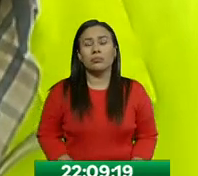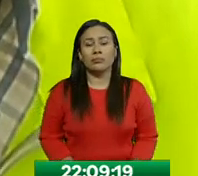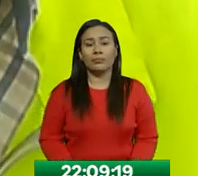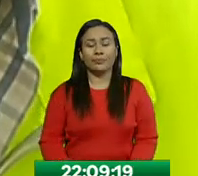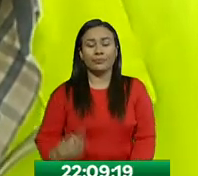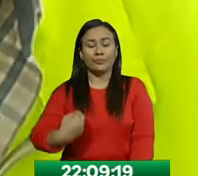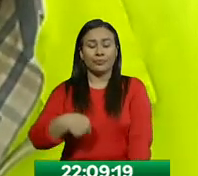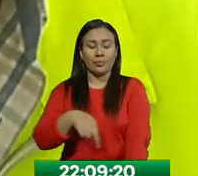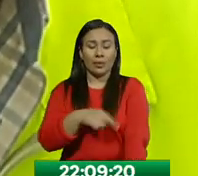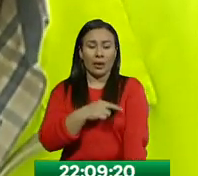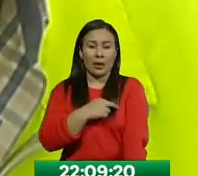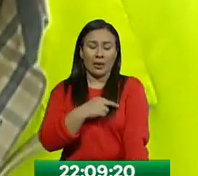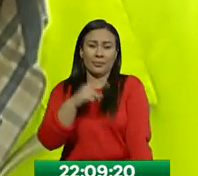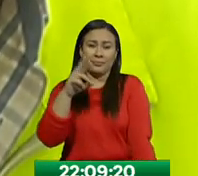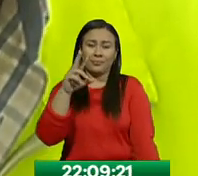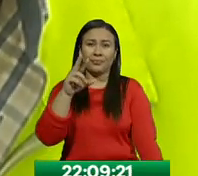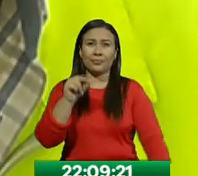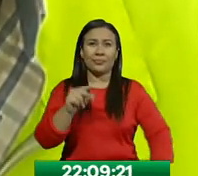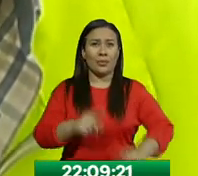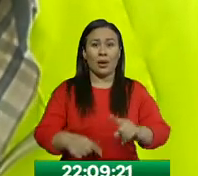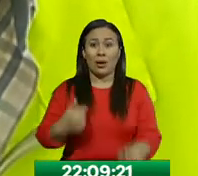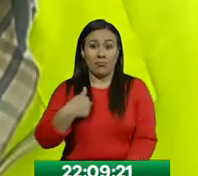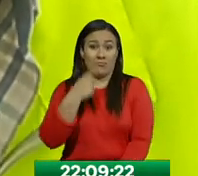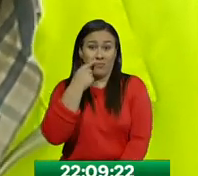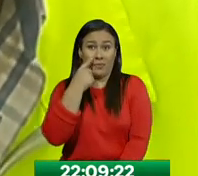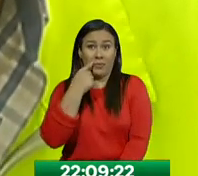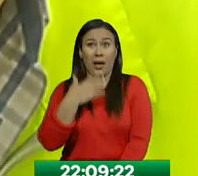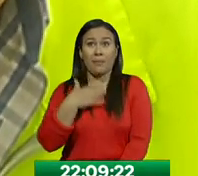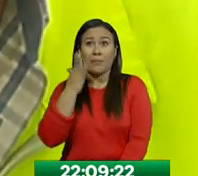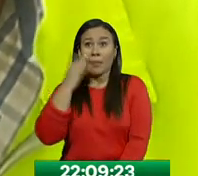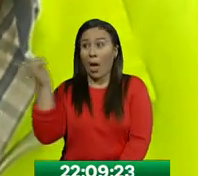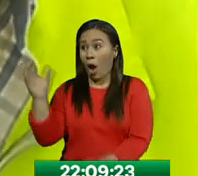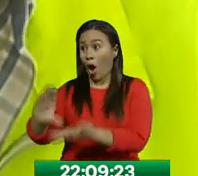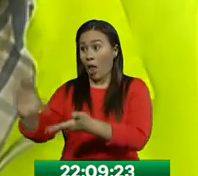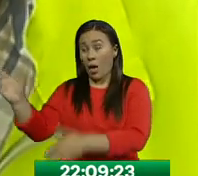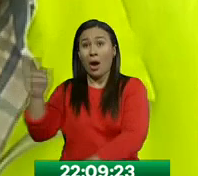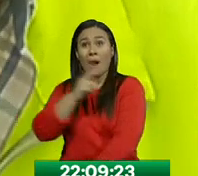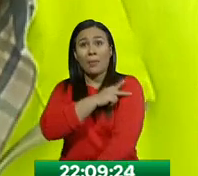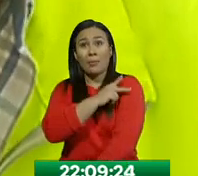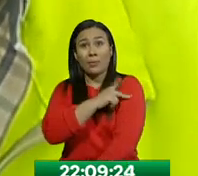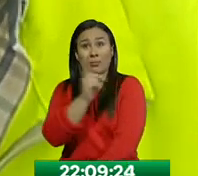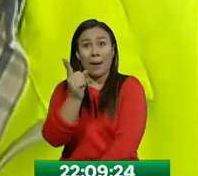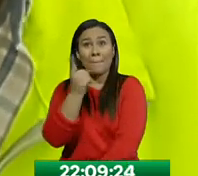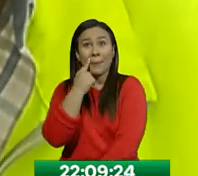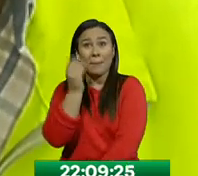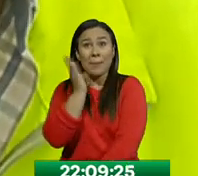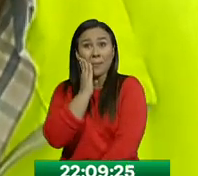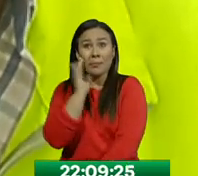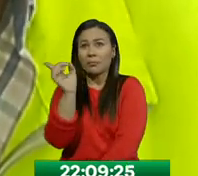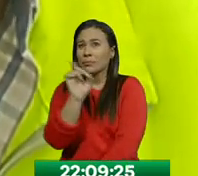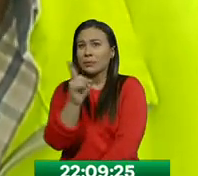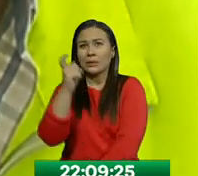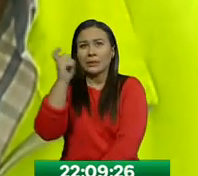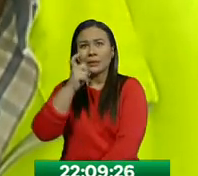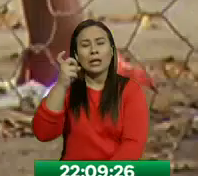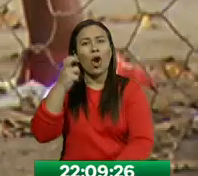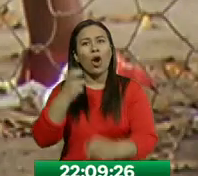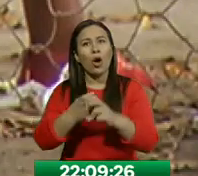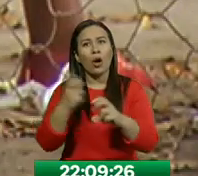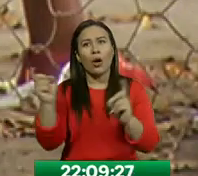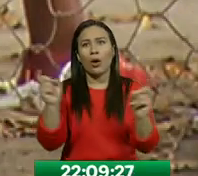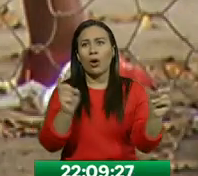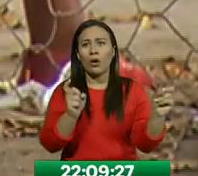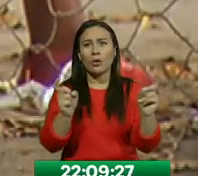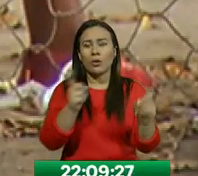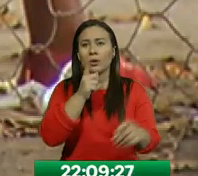no podemos hacer la labor de padres. Ni el colegio tampoco puede hacer la labor de padres, pero si necesitamos un control,